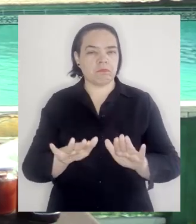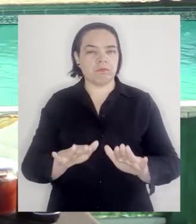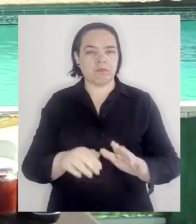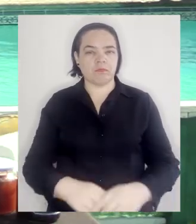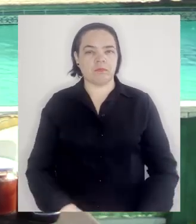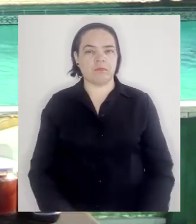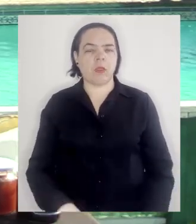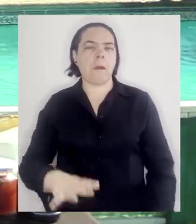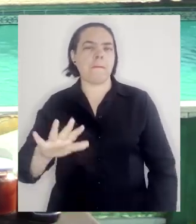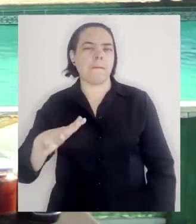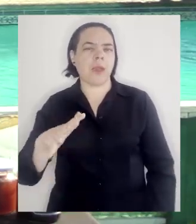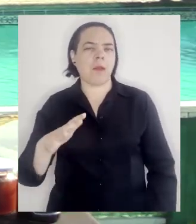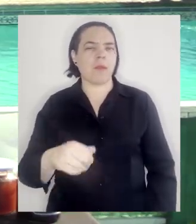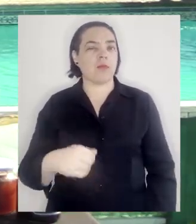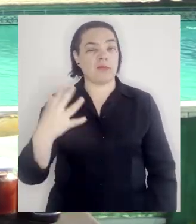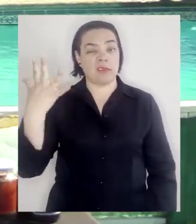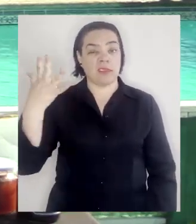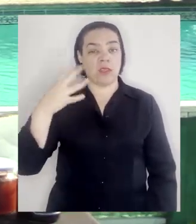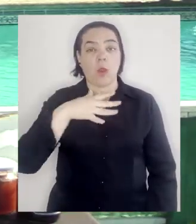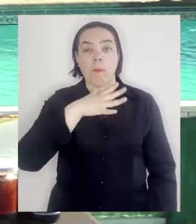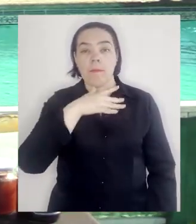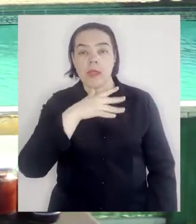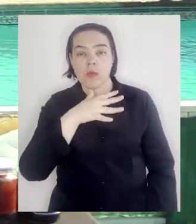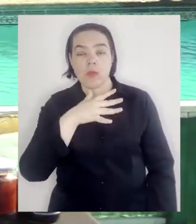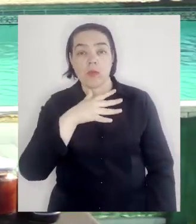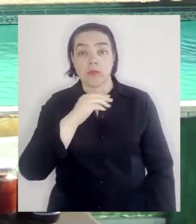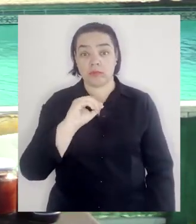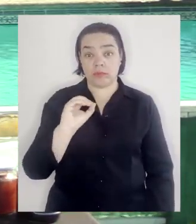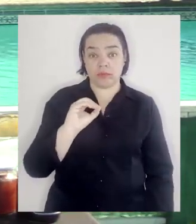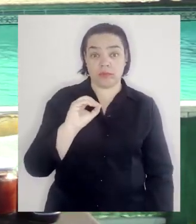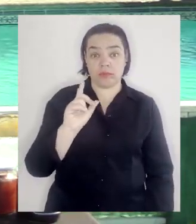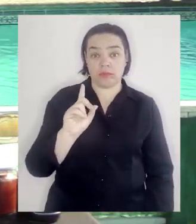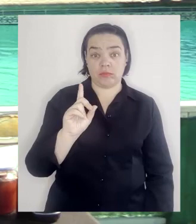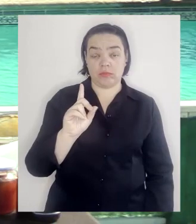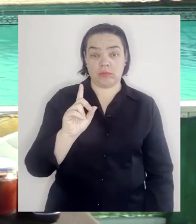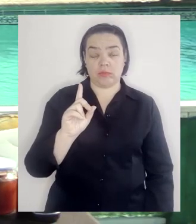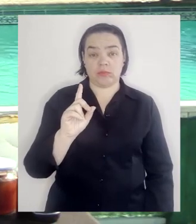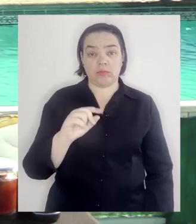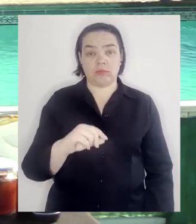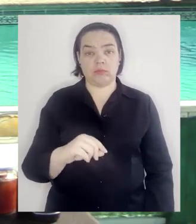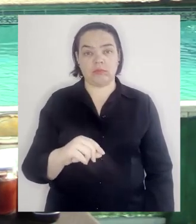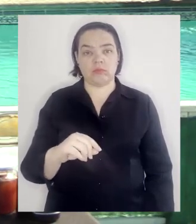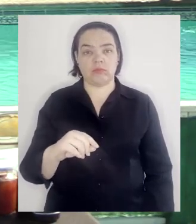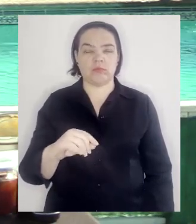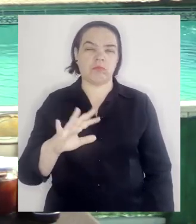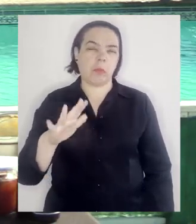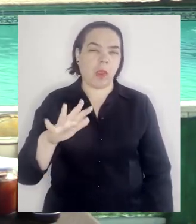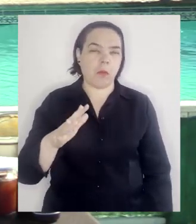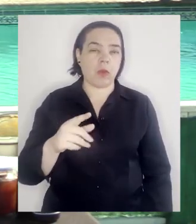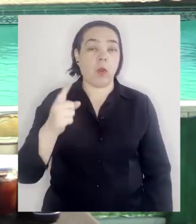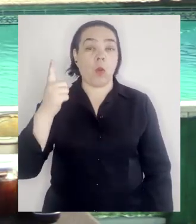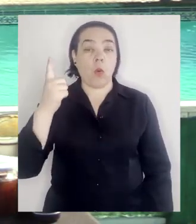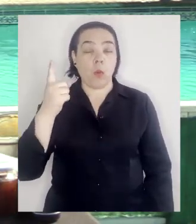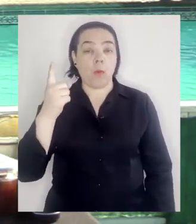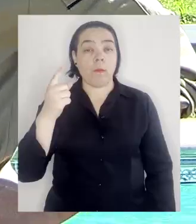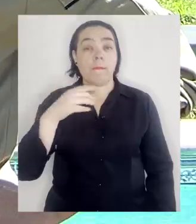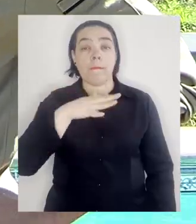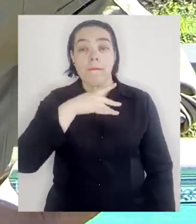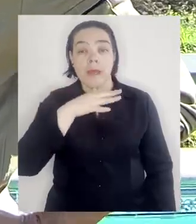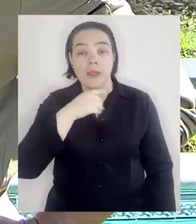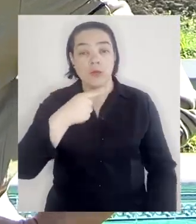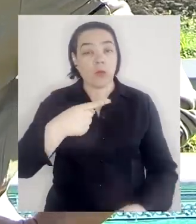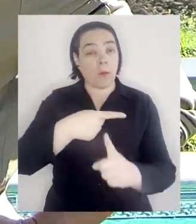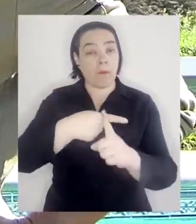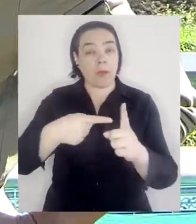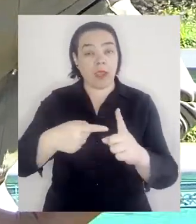entonces son como 5 minutos. Una panqueque, yo diría un minuto y medio de cada lado. Ah, ya, entonces, pero una vez que